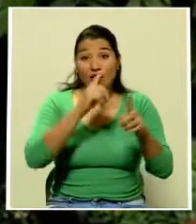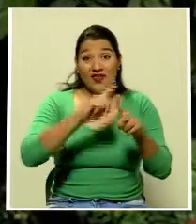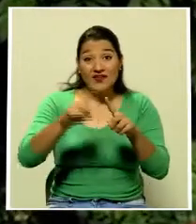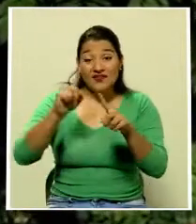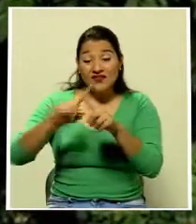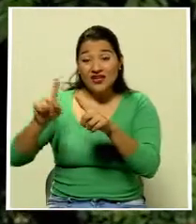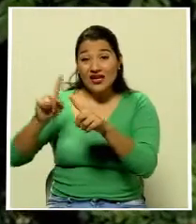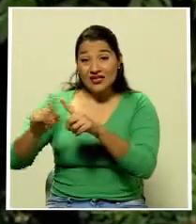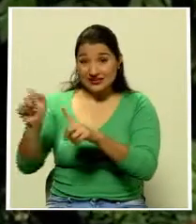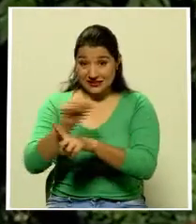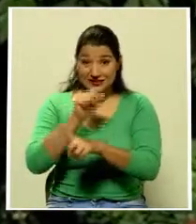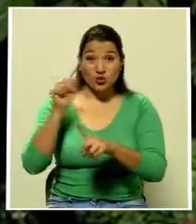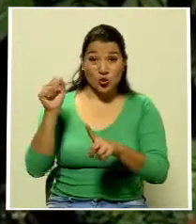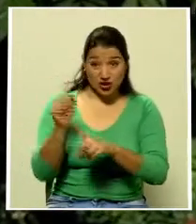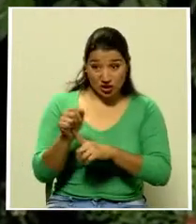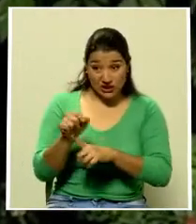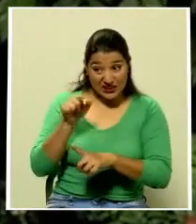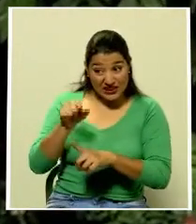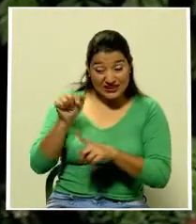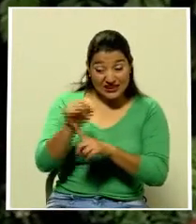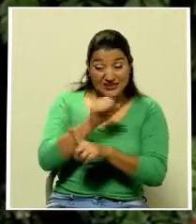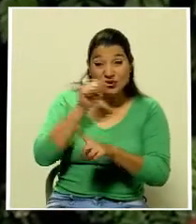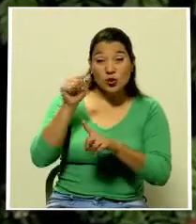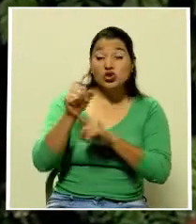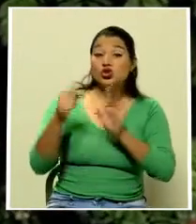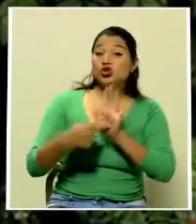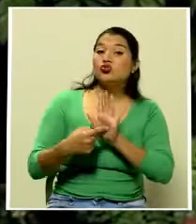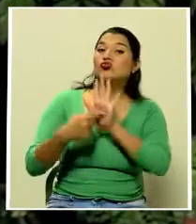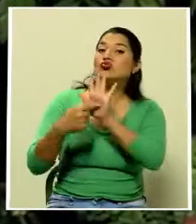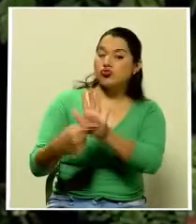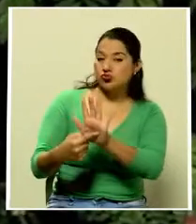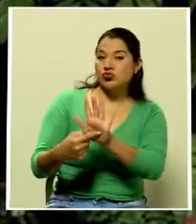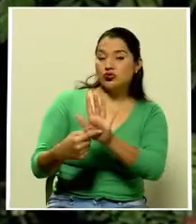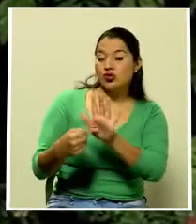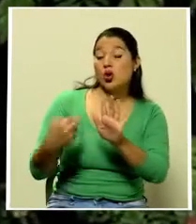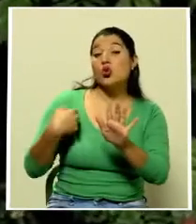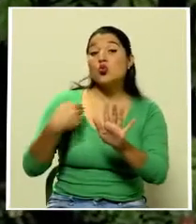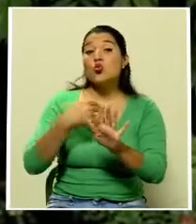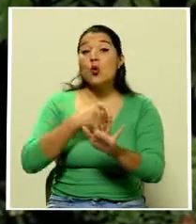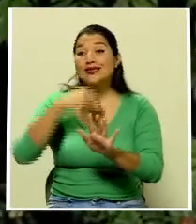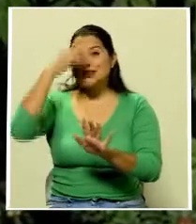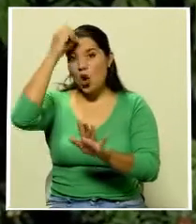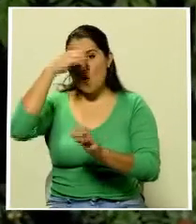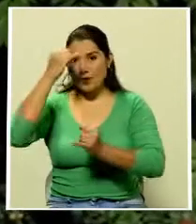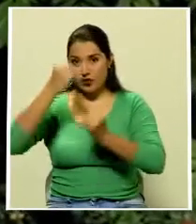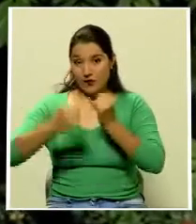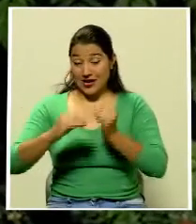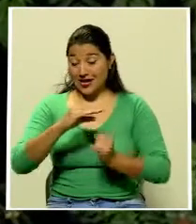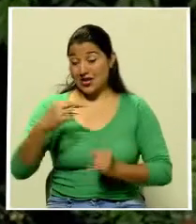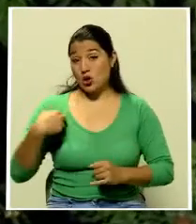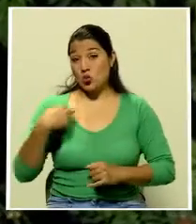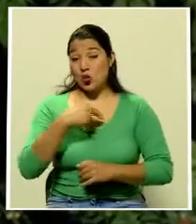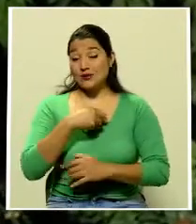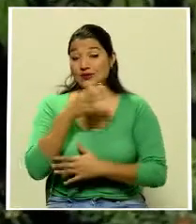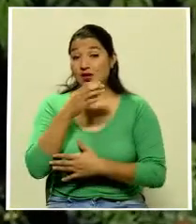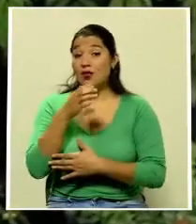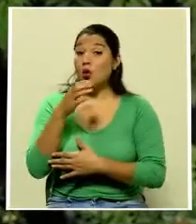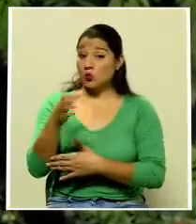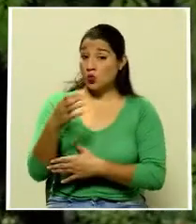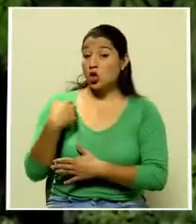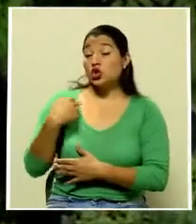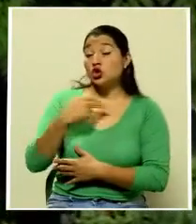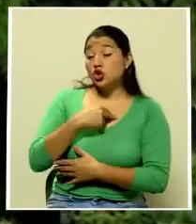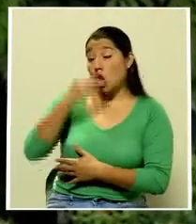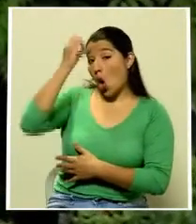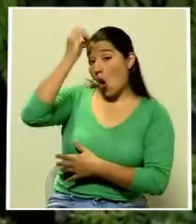que evidencian y que fundamentan nuestra conclusión y nuestra recomendación que tiene que ver con la